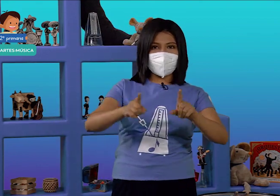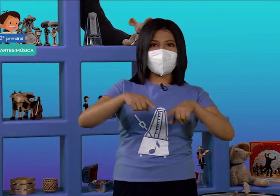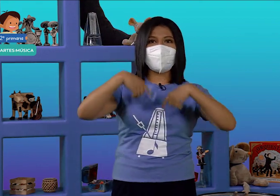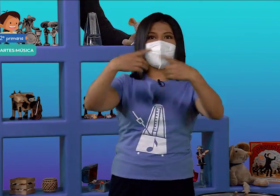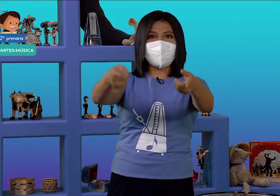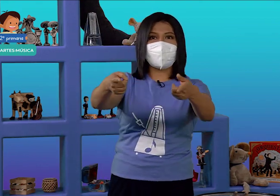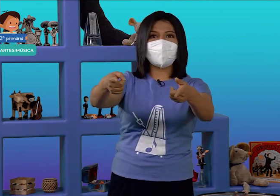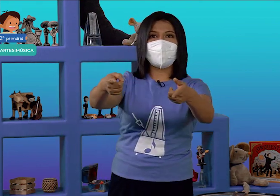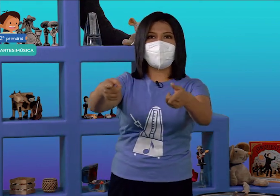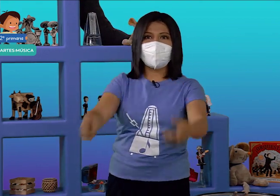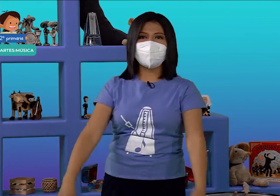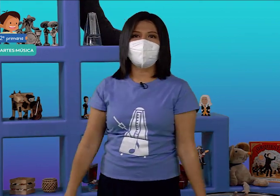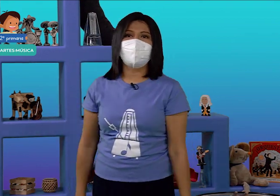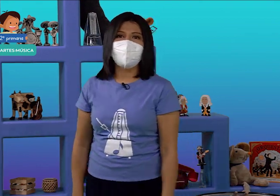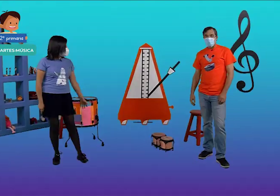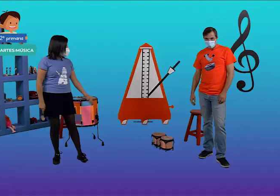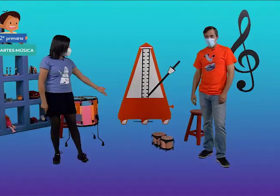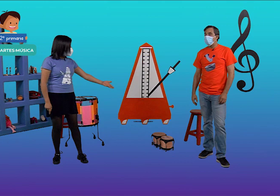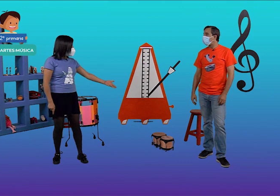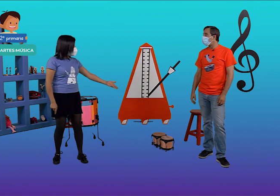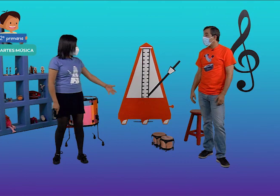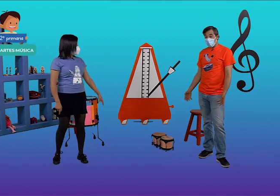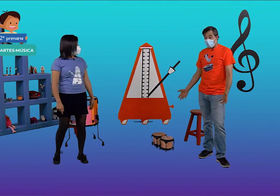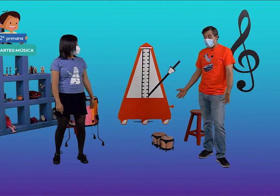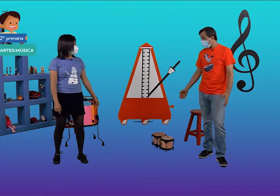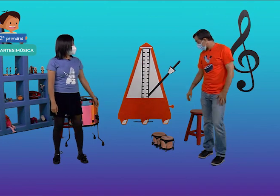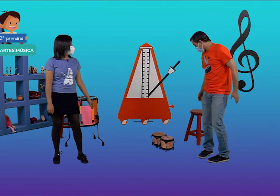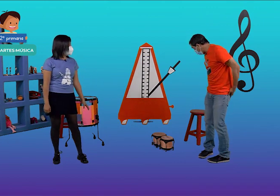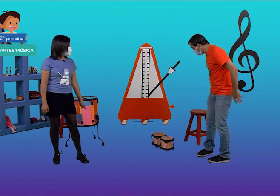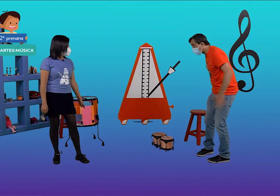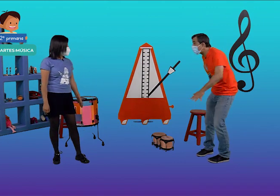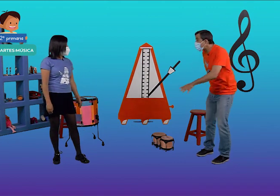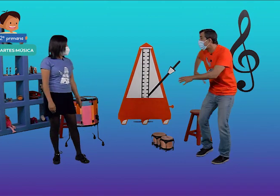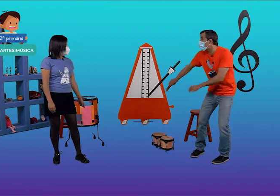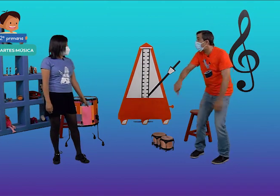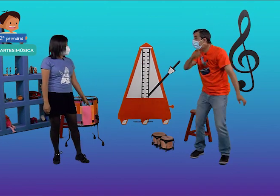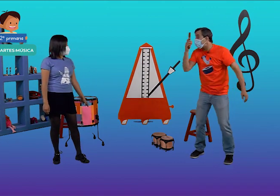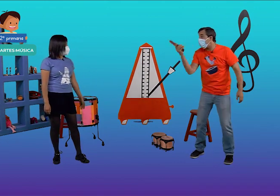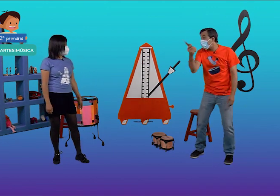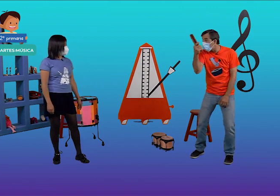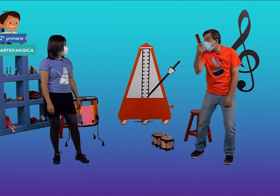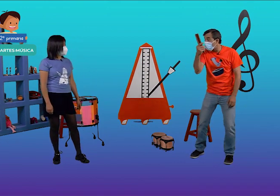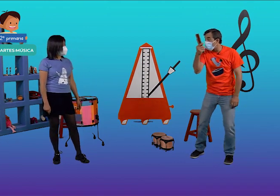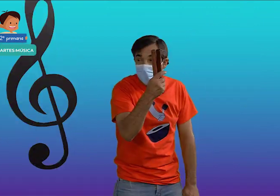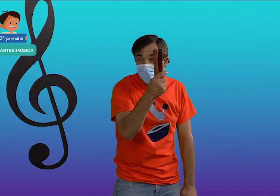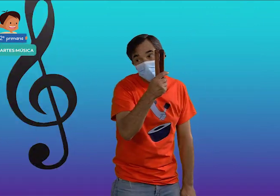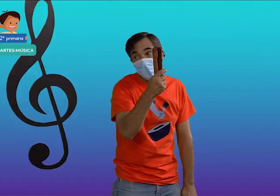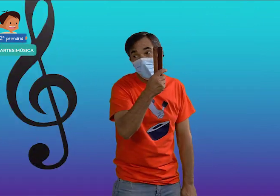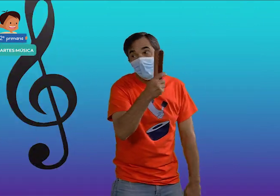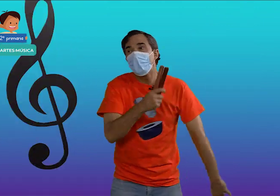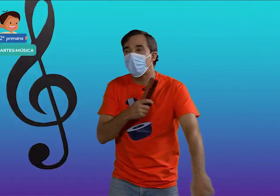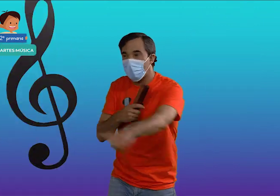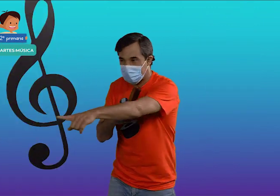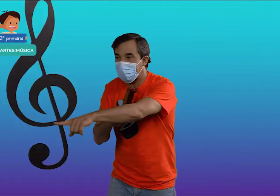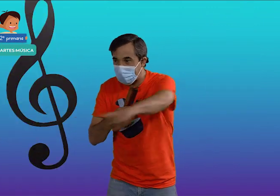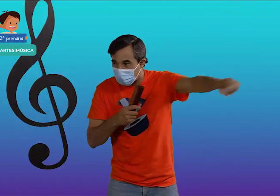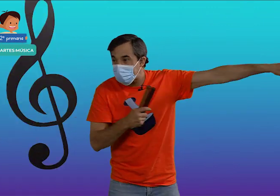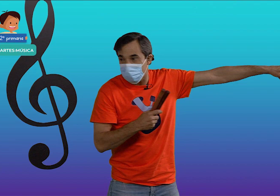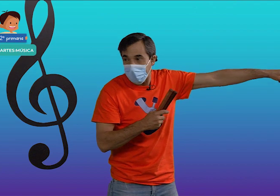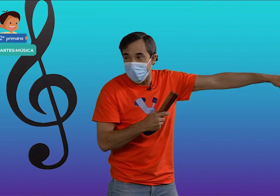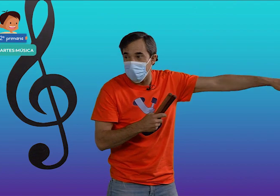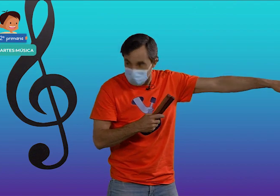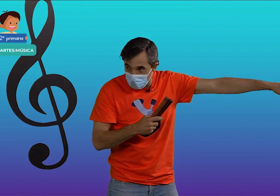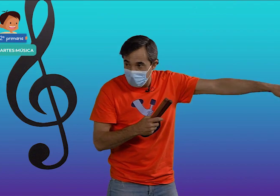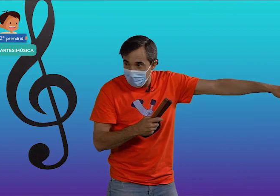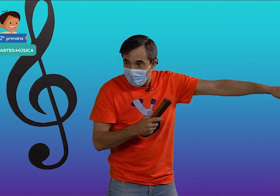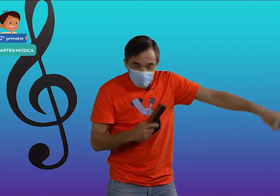Y todos en casa lo van a hacer. ¿Te gusta? Me parece que está fabuloso. Voy a llevar yo el pulso con esto y tú vas a hacer entonces